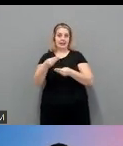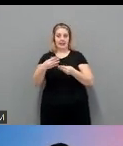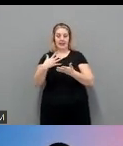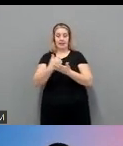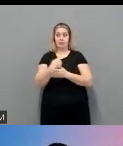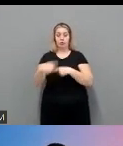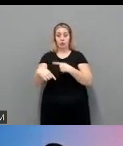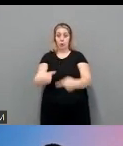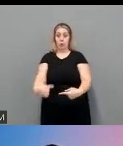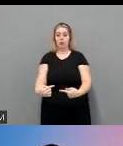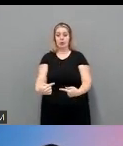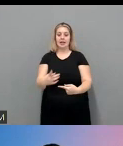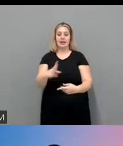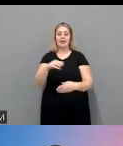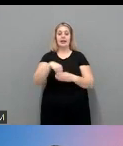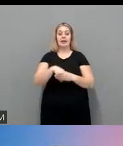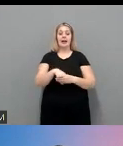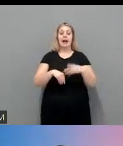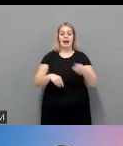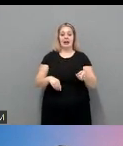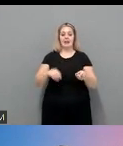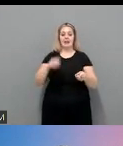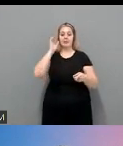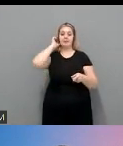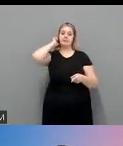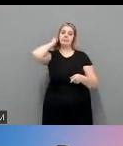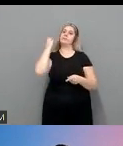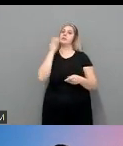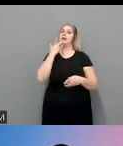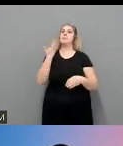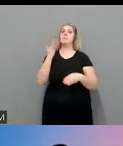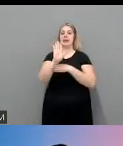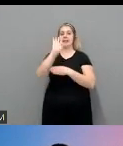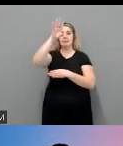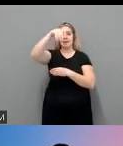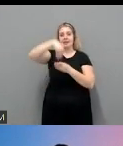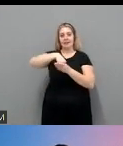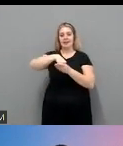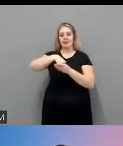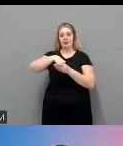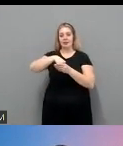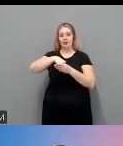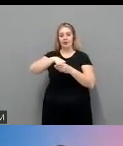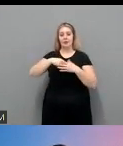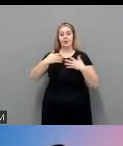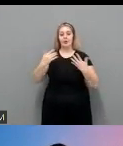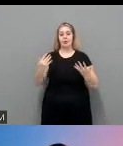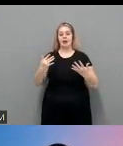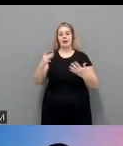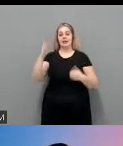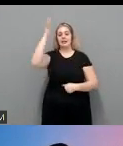día a día se encuentran aquí en este paradigma enmarcado, en el paradigma de las teorías constructivistas,